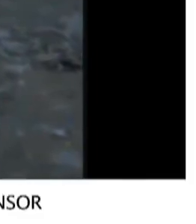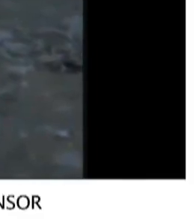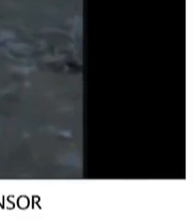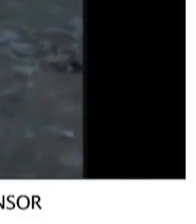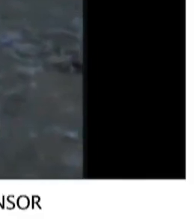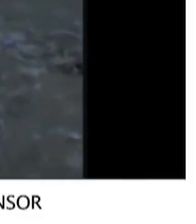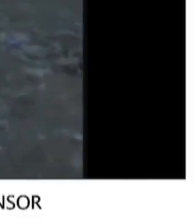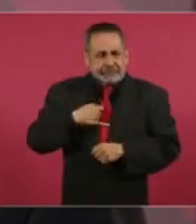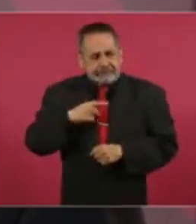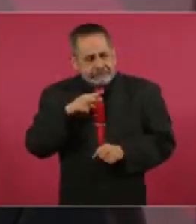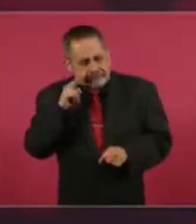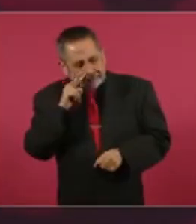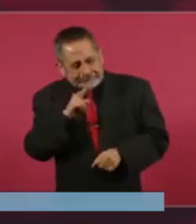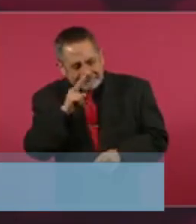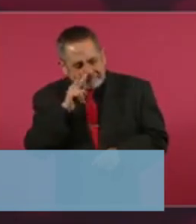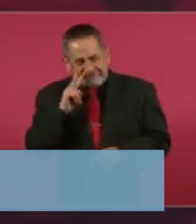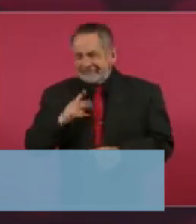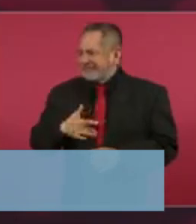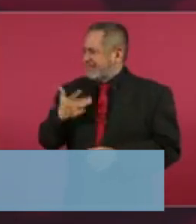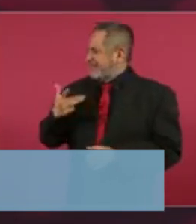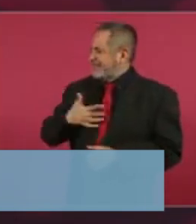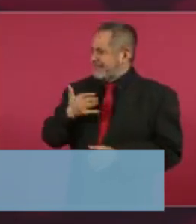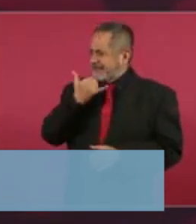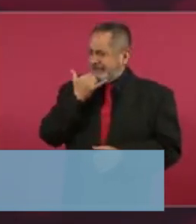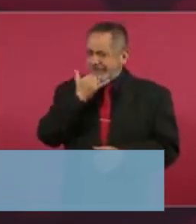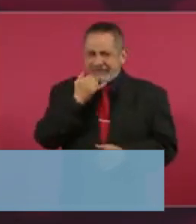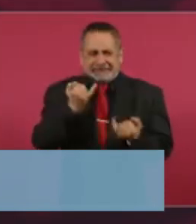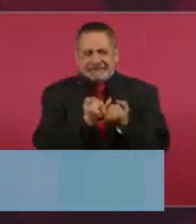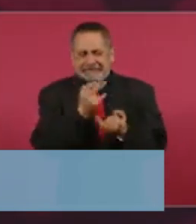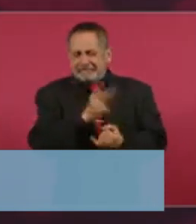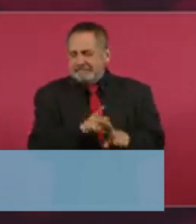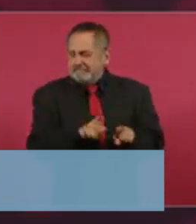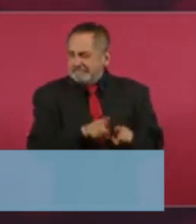43 normalistas. Igual que la liberación